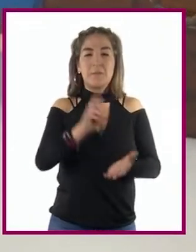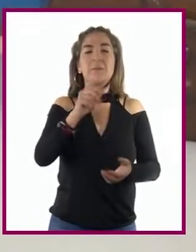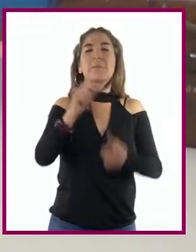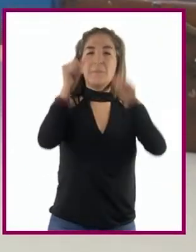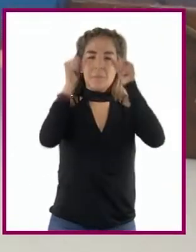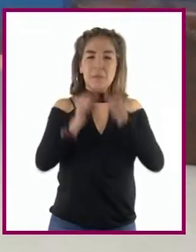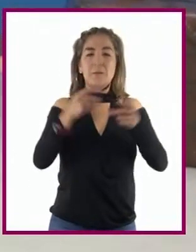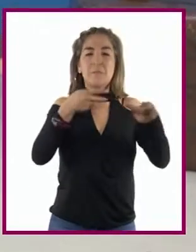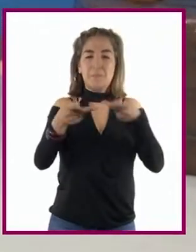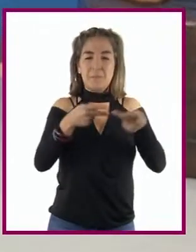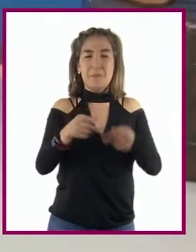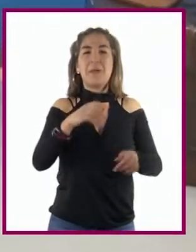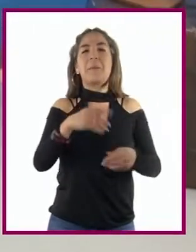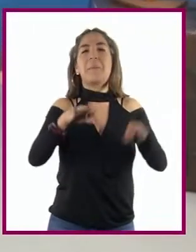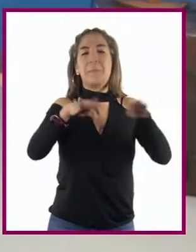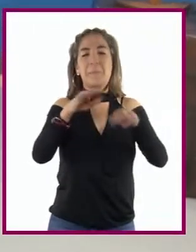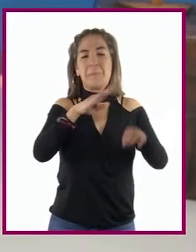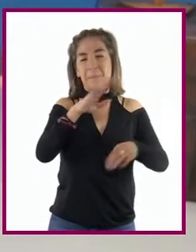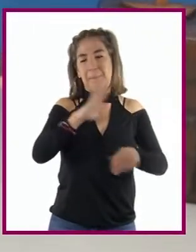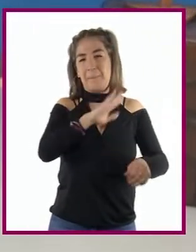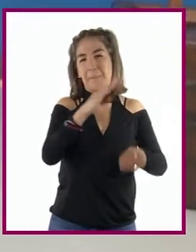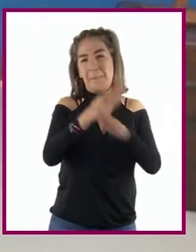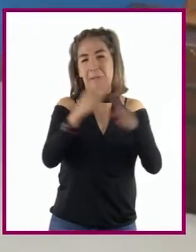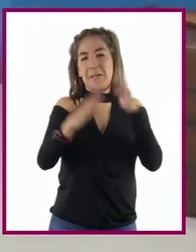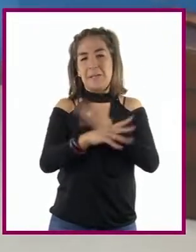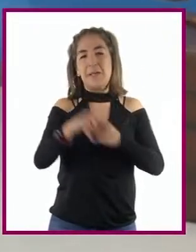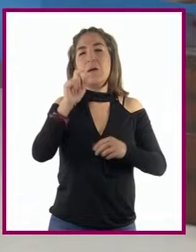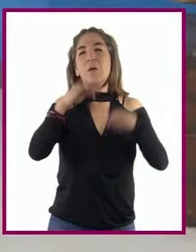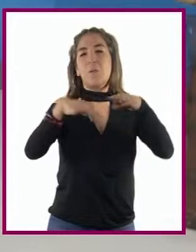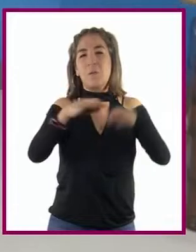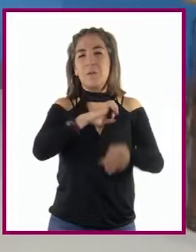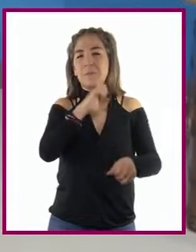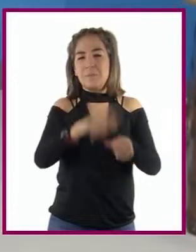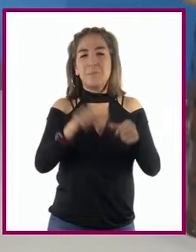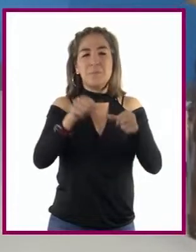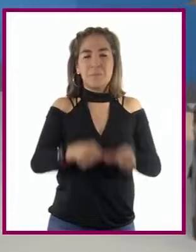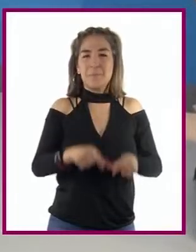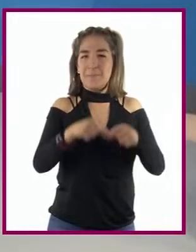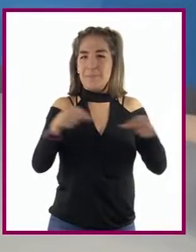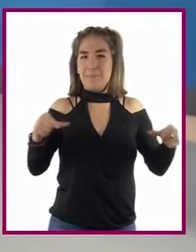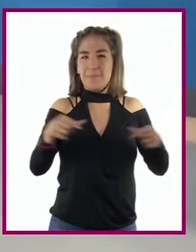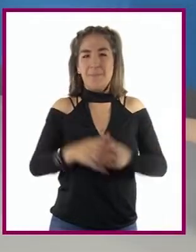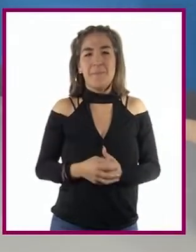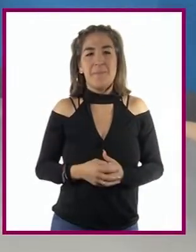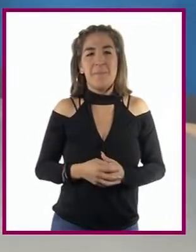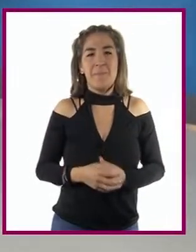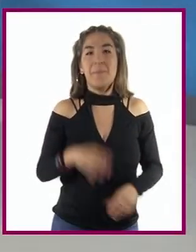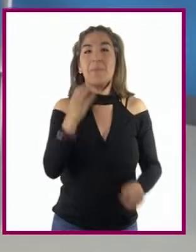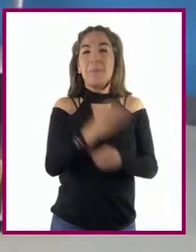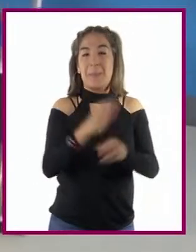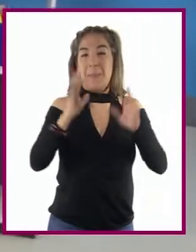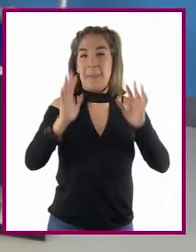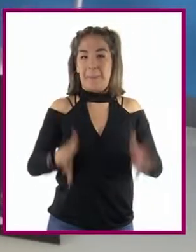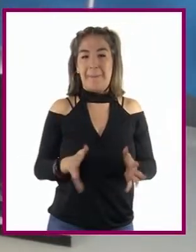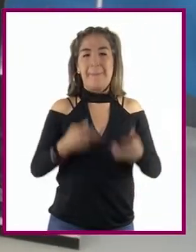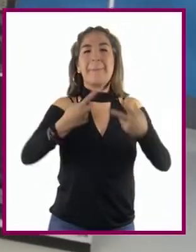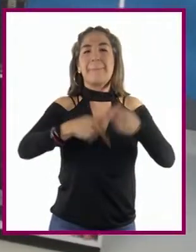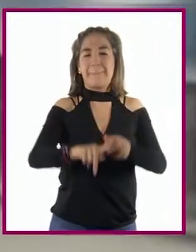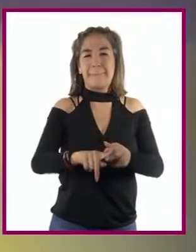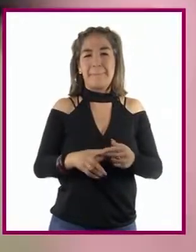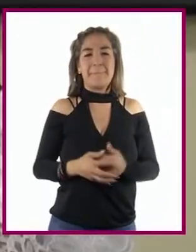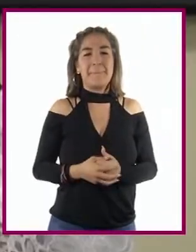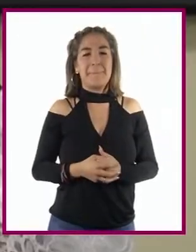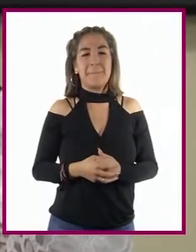pedimos que preparen sus materiales para trabajar: hojas Leyer, punzón y regleta. Ahora sí,